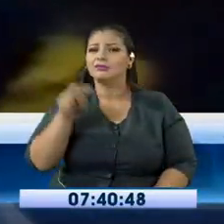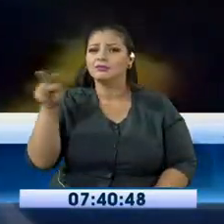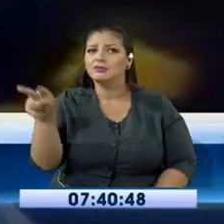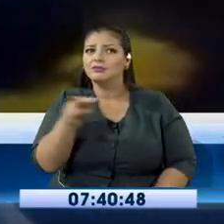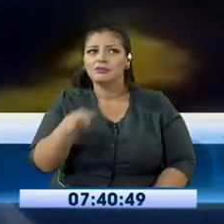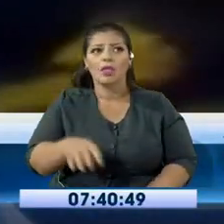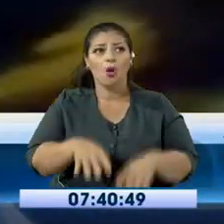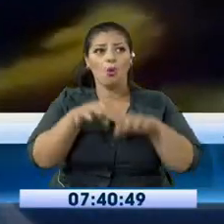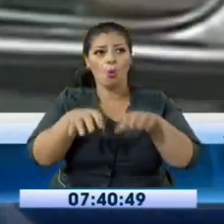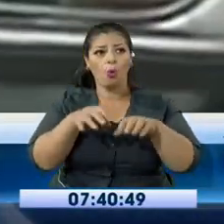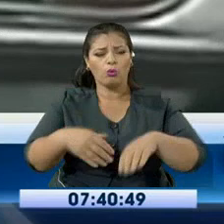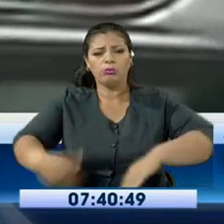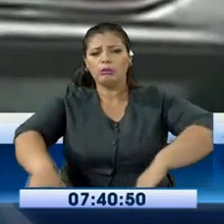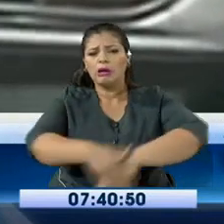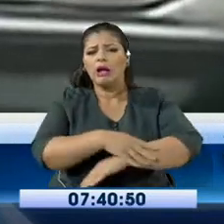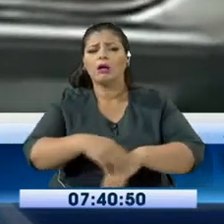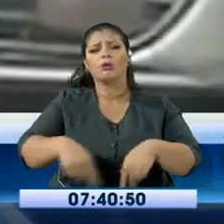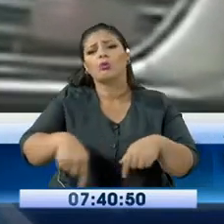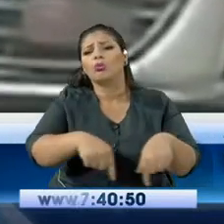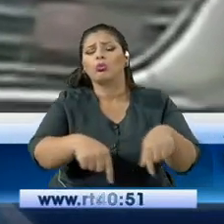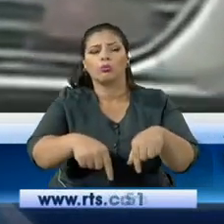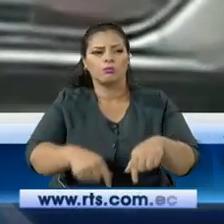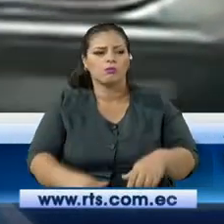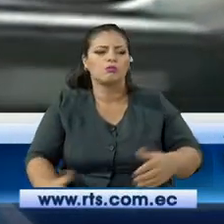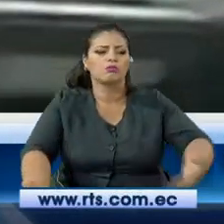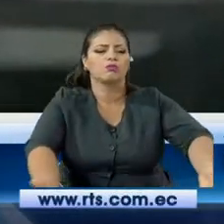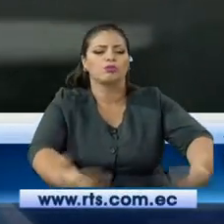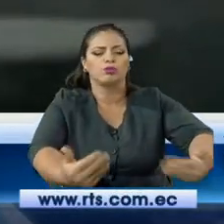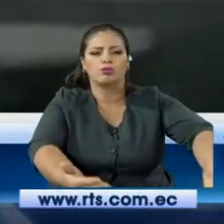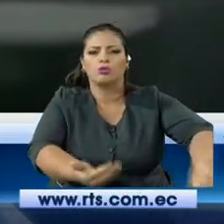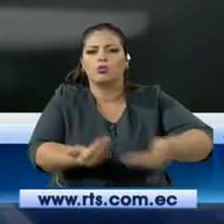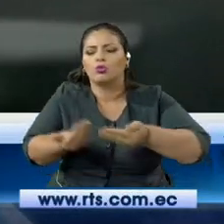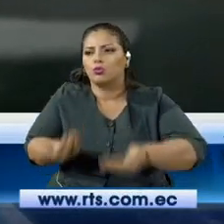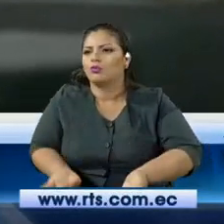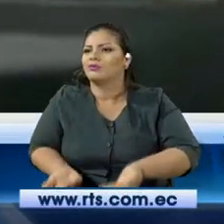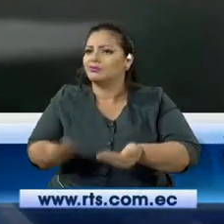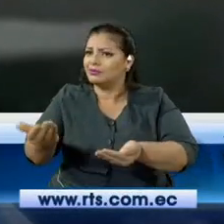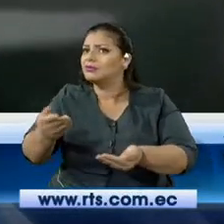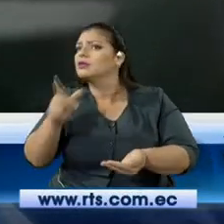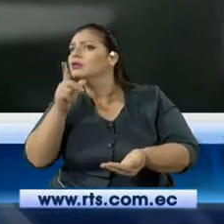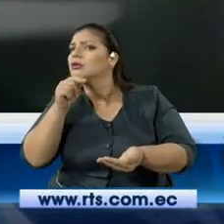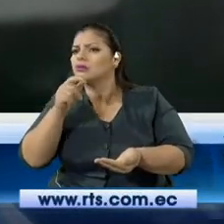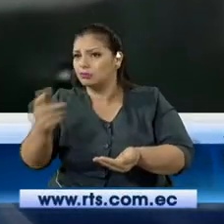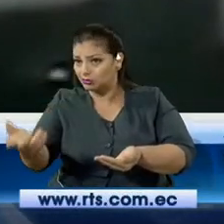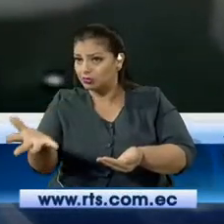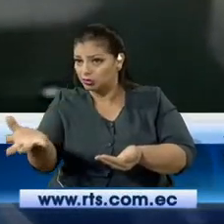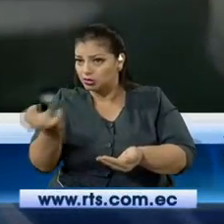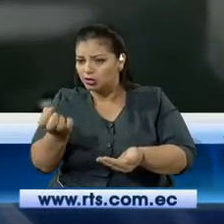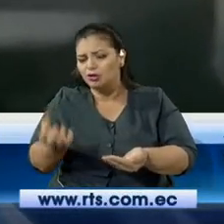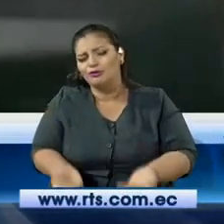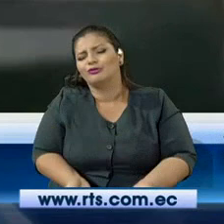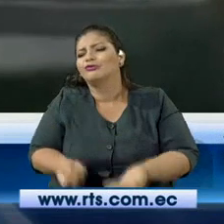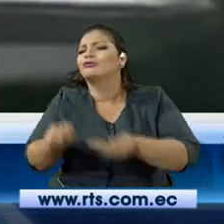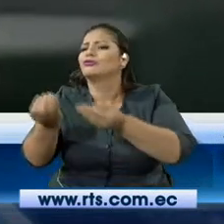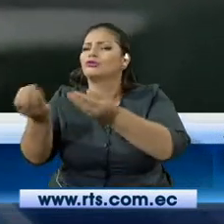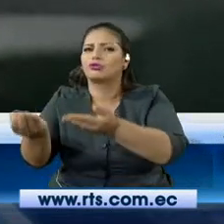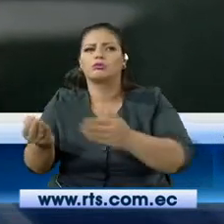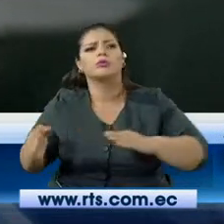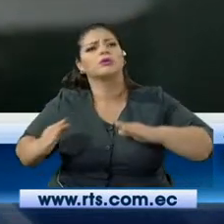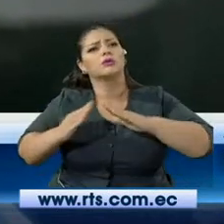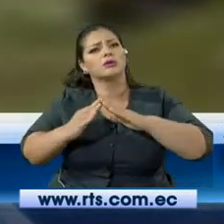logramos, recuperar de las vías públicas, la meta fundamental que este 100% sea adopción. De ahí, los perritos que representen peligro